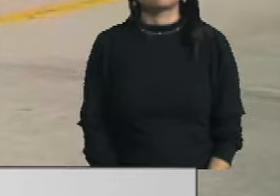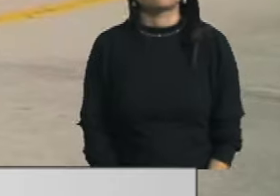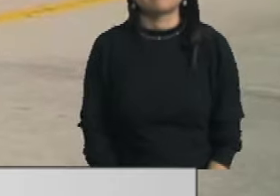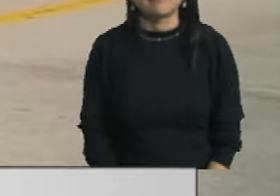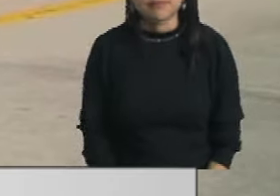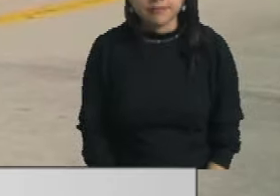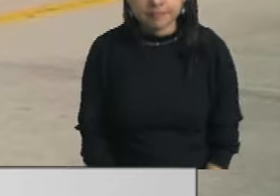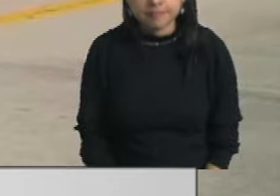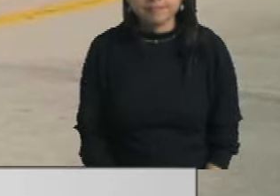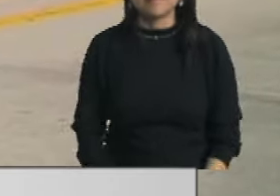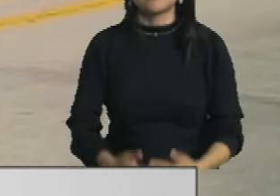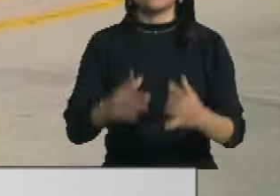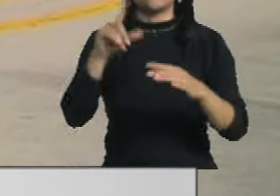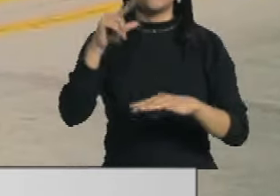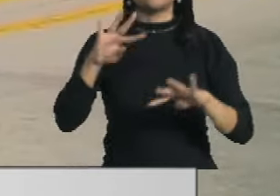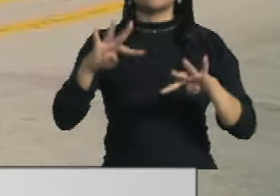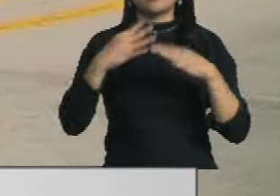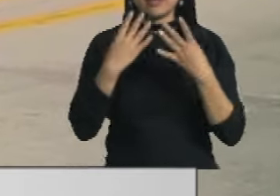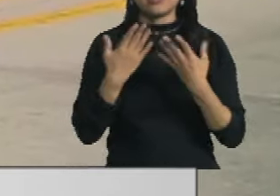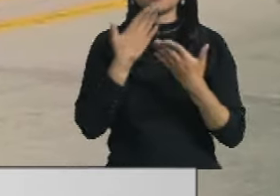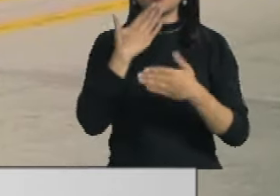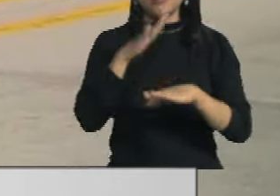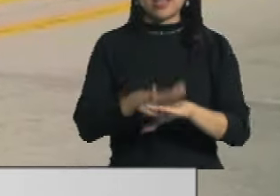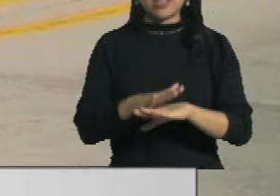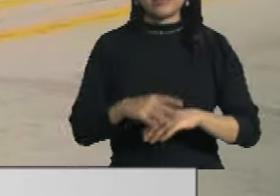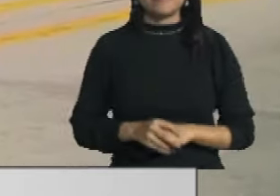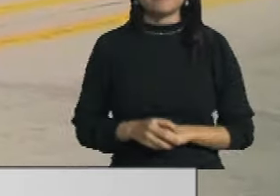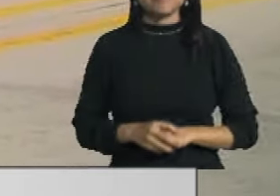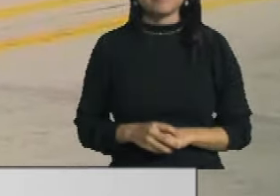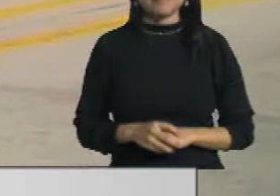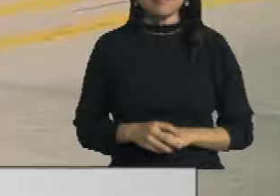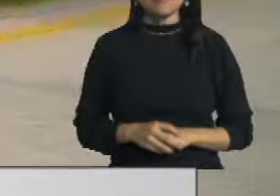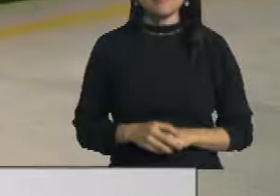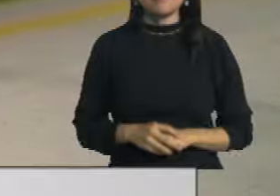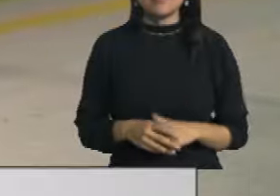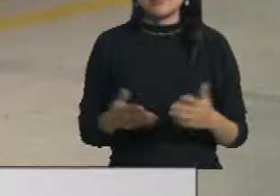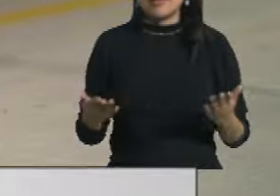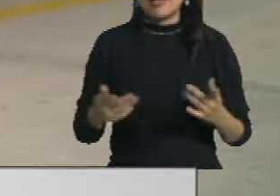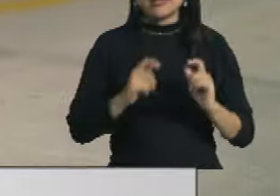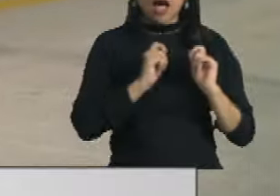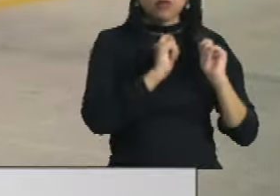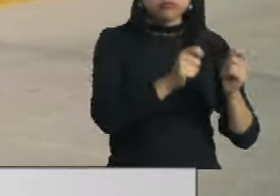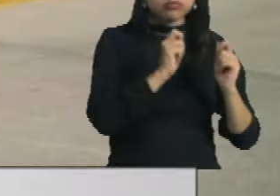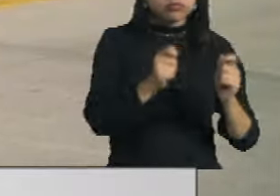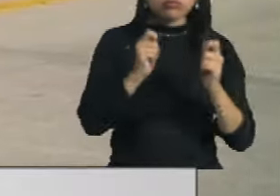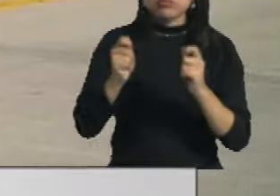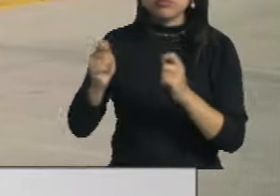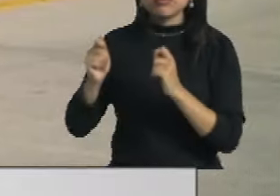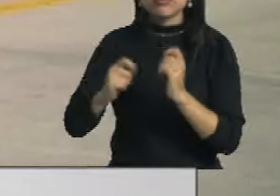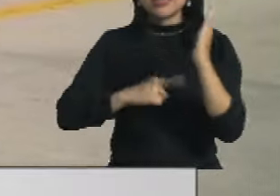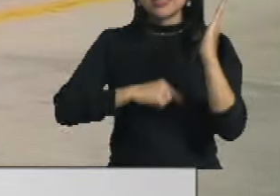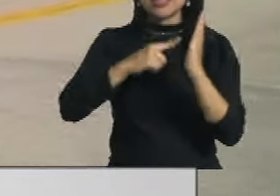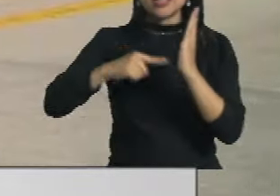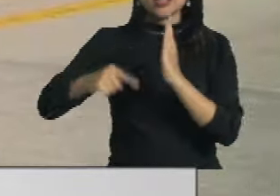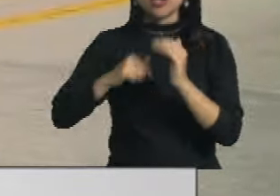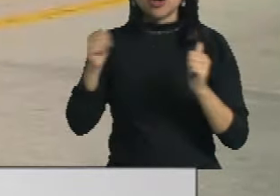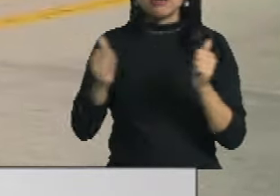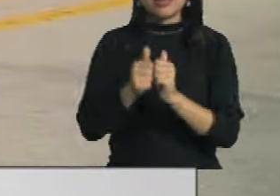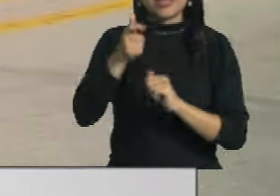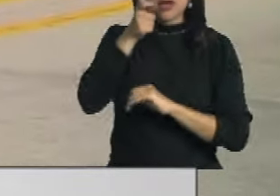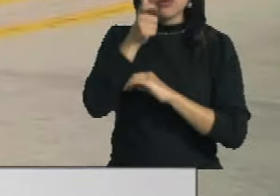Luisa, televidentes, muy buenas tardes. Mire, esta entrega de títulos se hizo en compañía de la Superintendencia